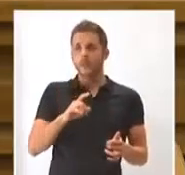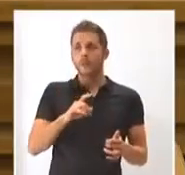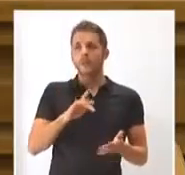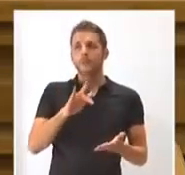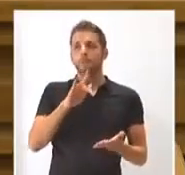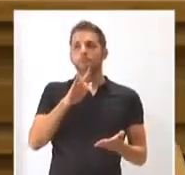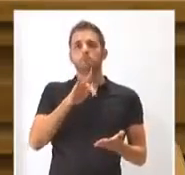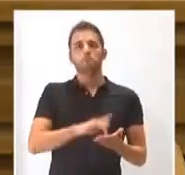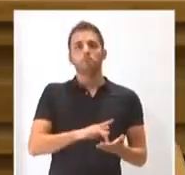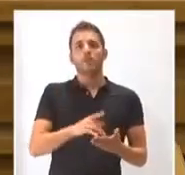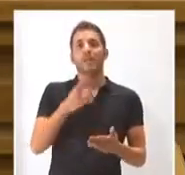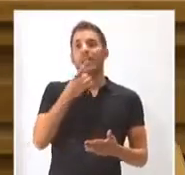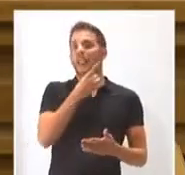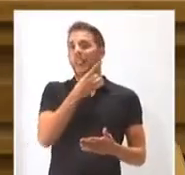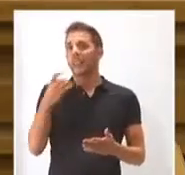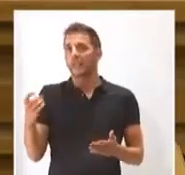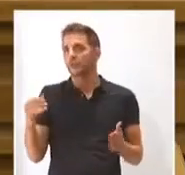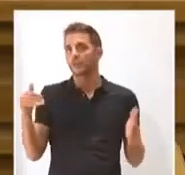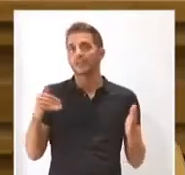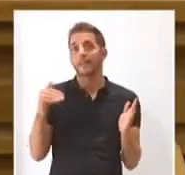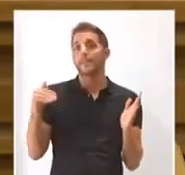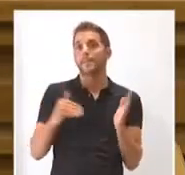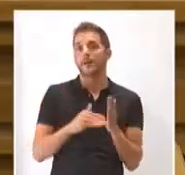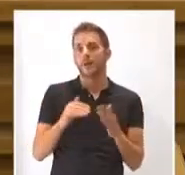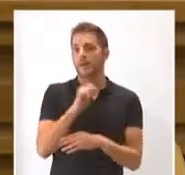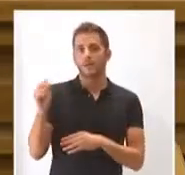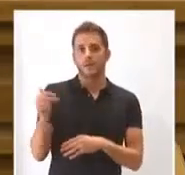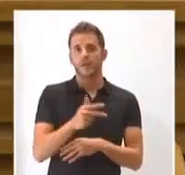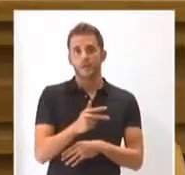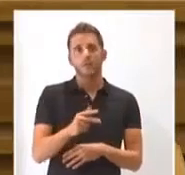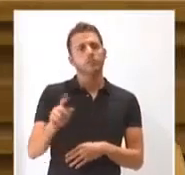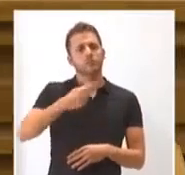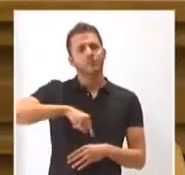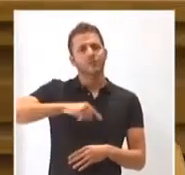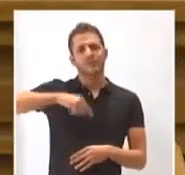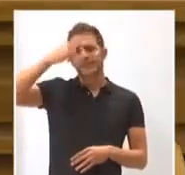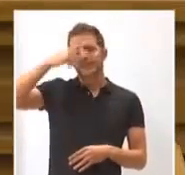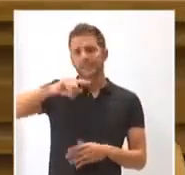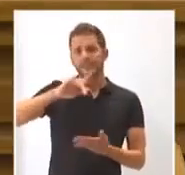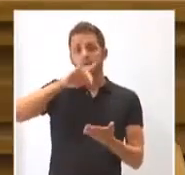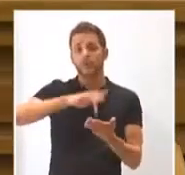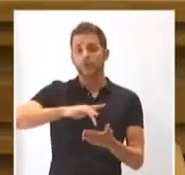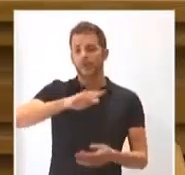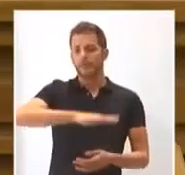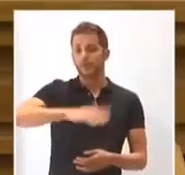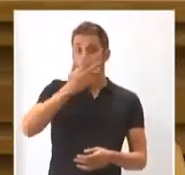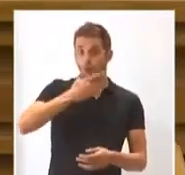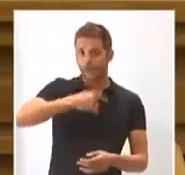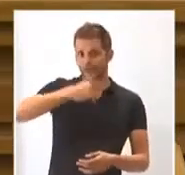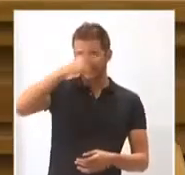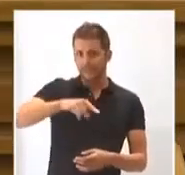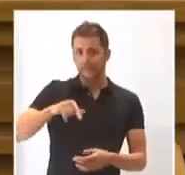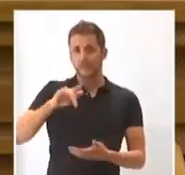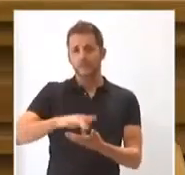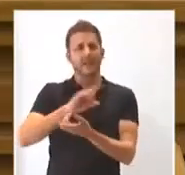los primeros cientos de miles de euros esta es un proyecto de mucho largo alcance los que conocen el sitio lo sabrán pero vamos a empezar a dar la vuelta por